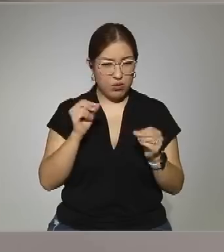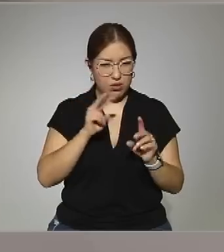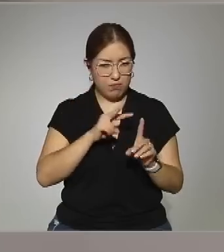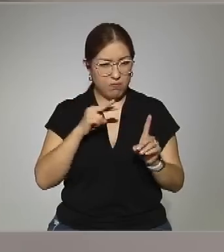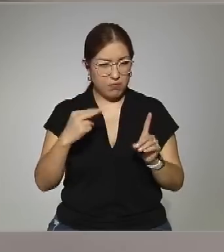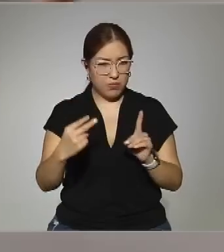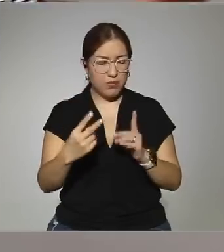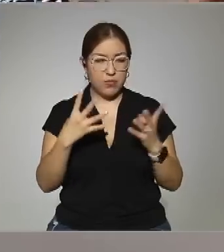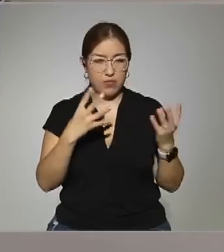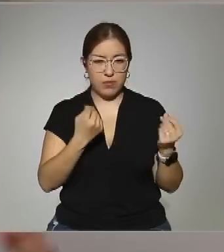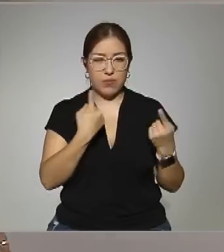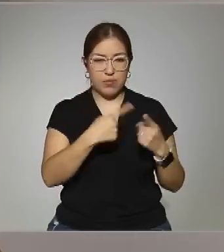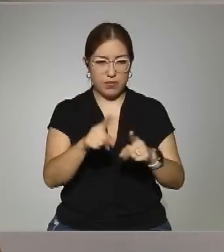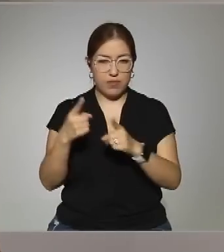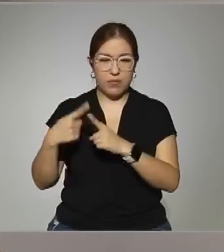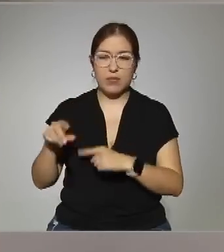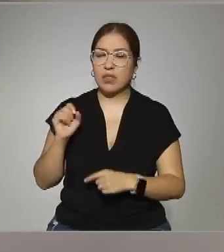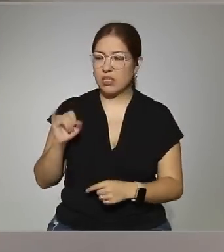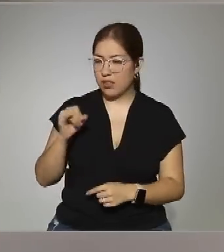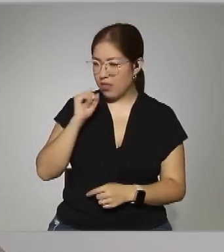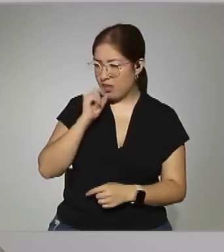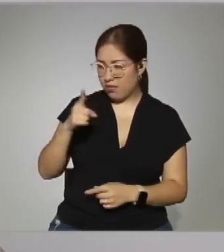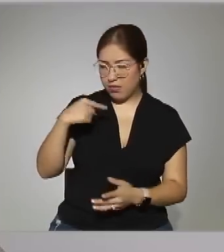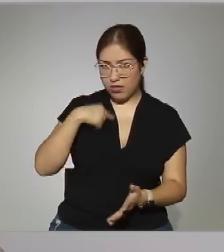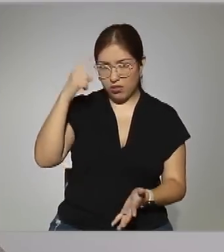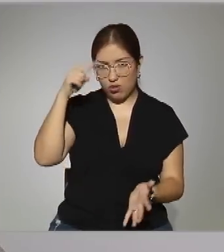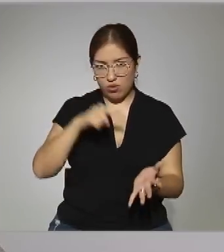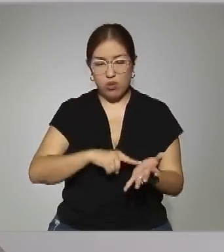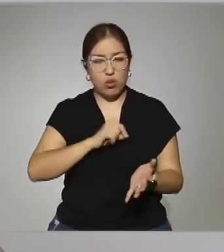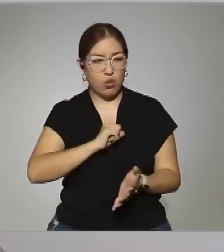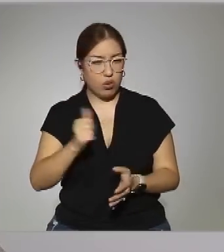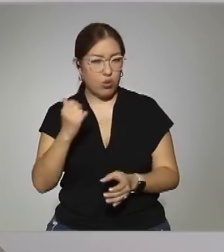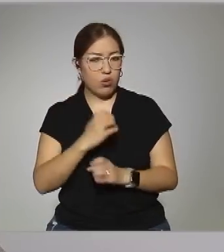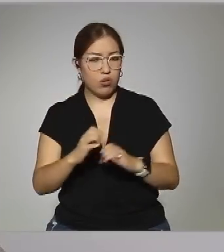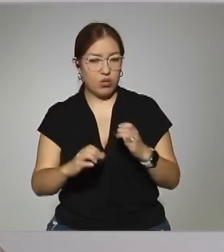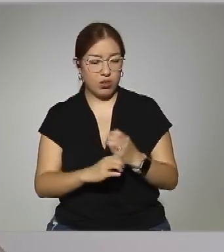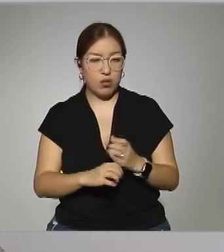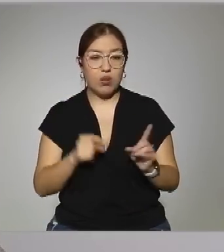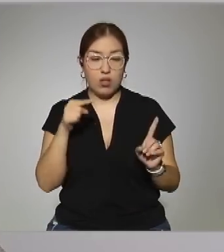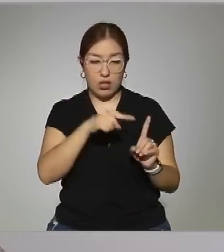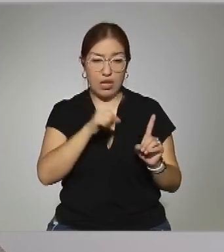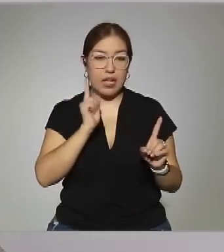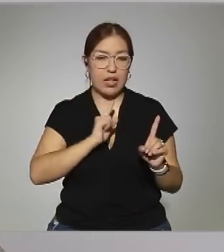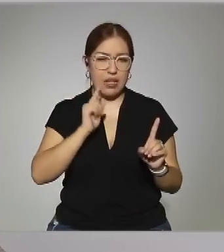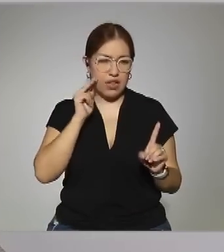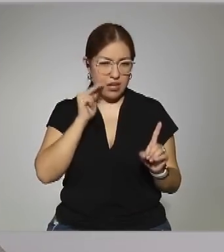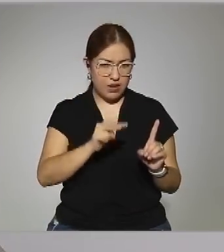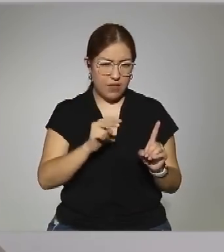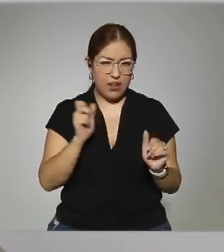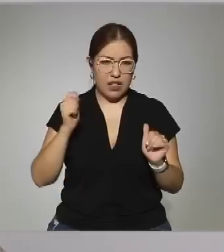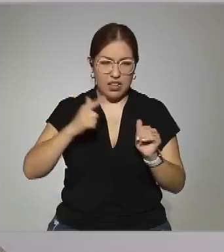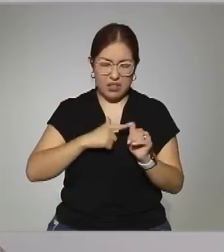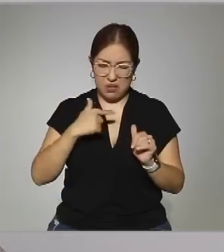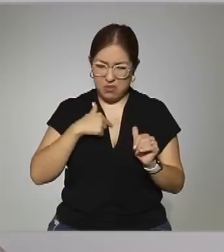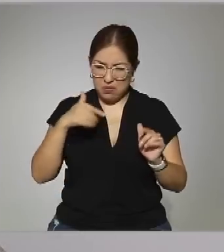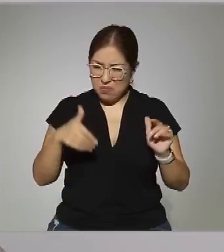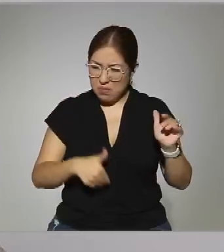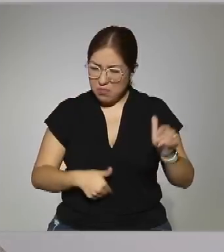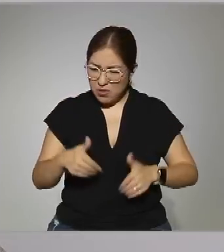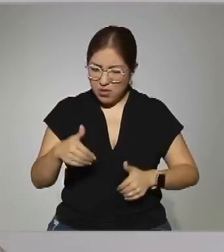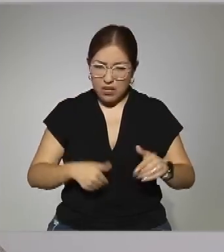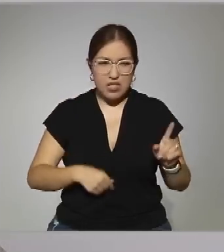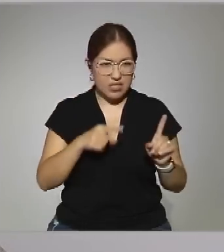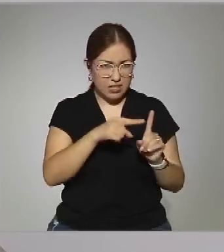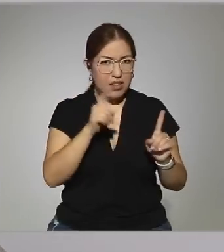solamente una, pero puede ser una, ¿no? Y me parece que algo que es importante es precisamente que ella está detectando algo que le está causando malestar. Ella está dándose